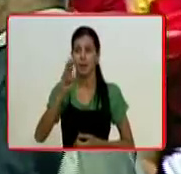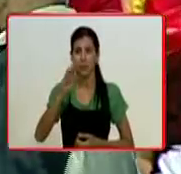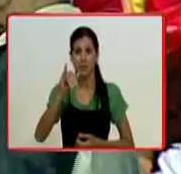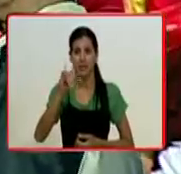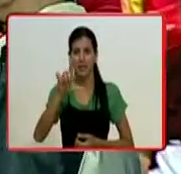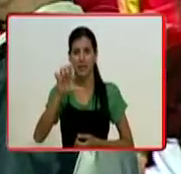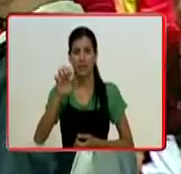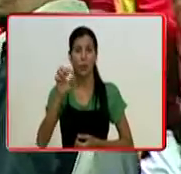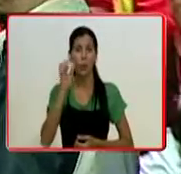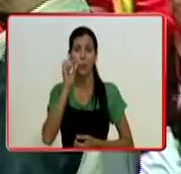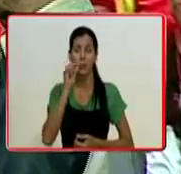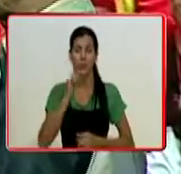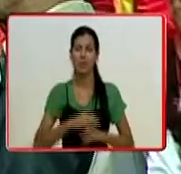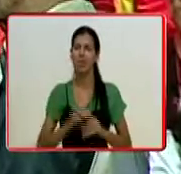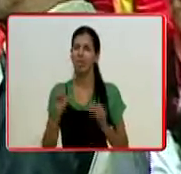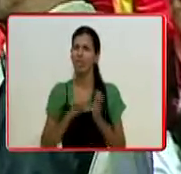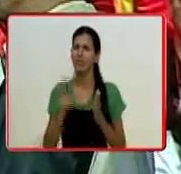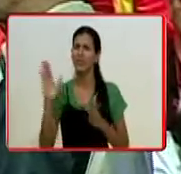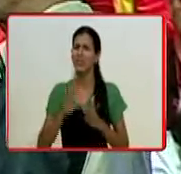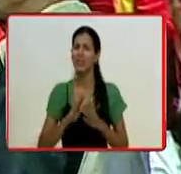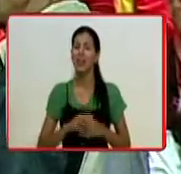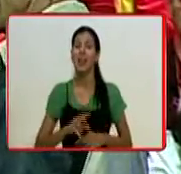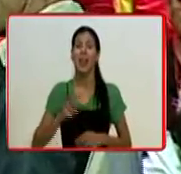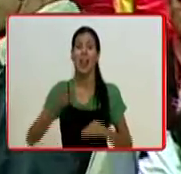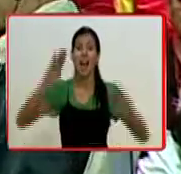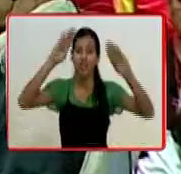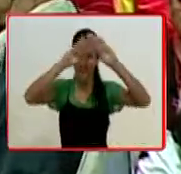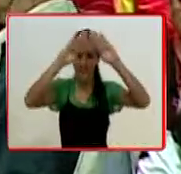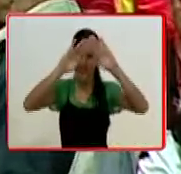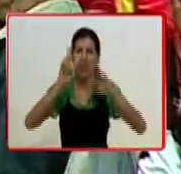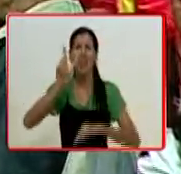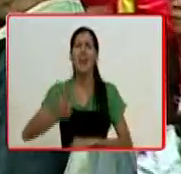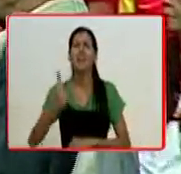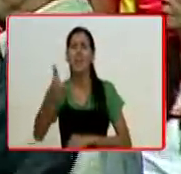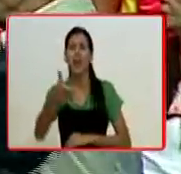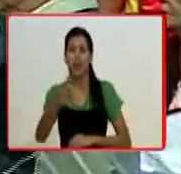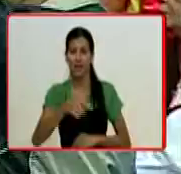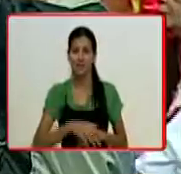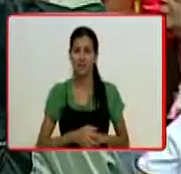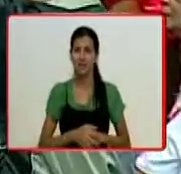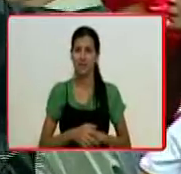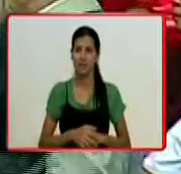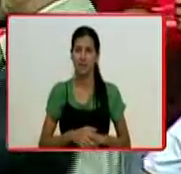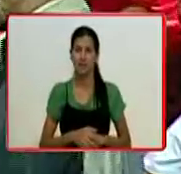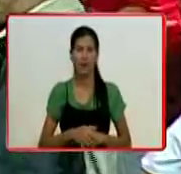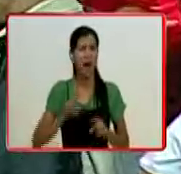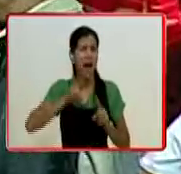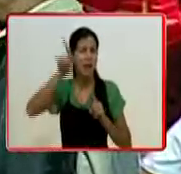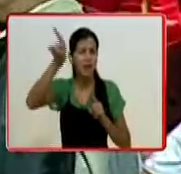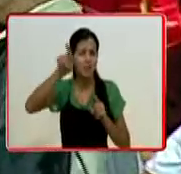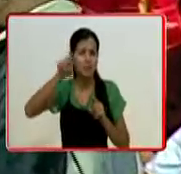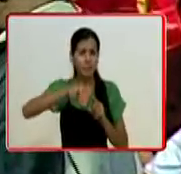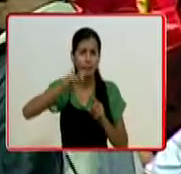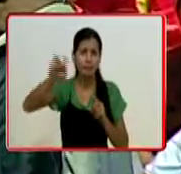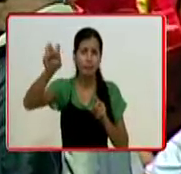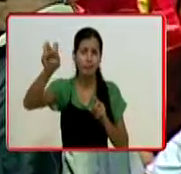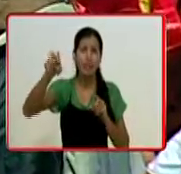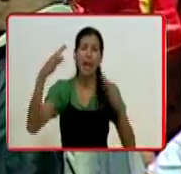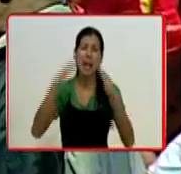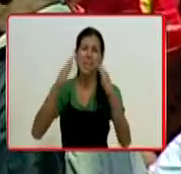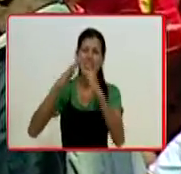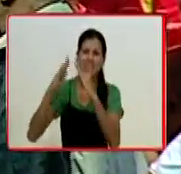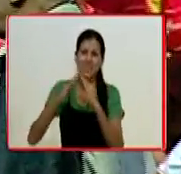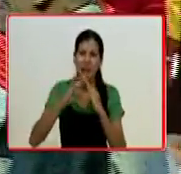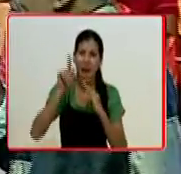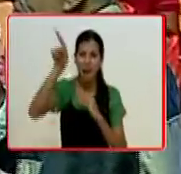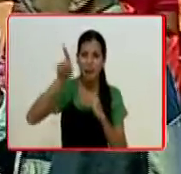tú? De La Vega. ¿Qué parte de La Vega? De los bajos de la casita de arriba. Las casitas de arriba.